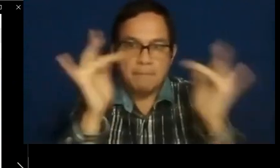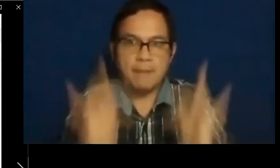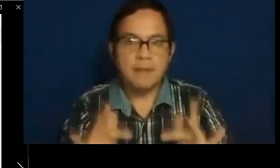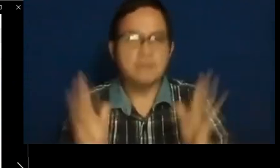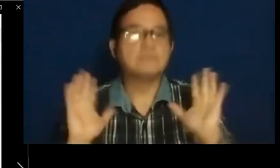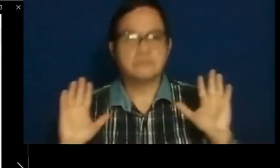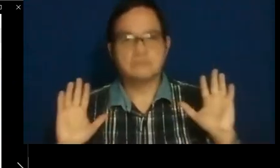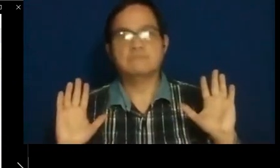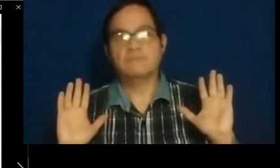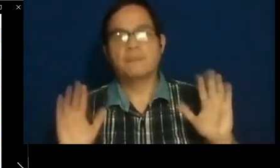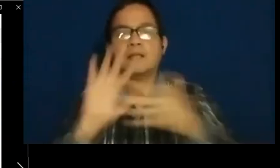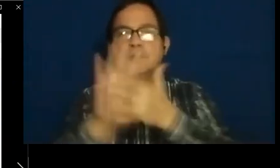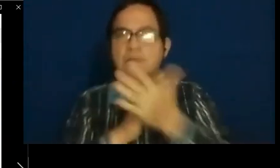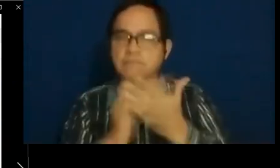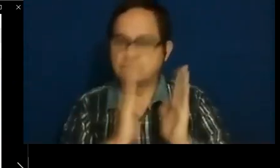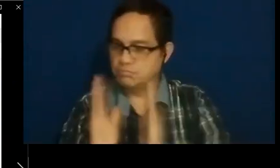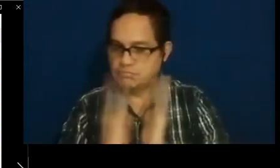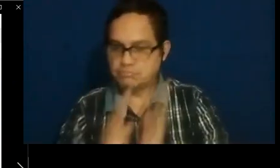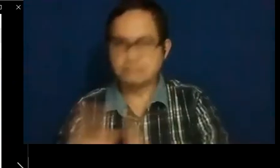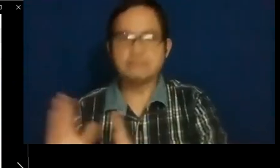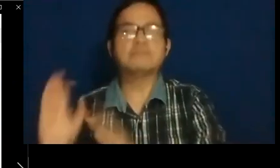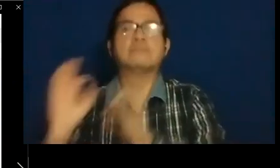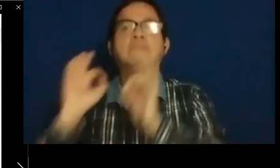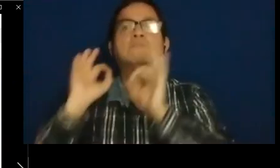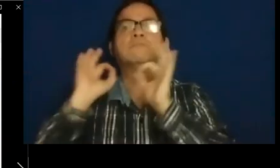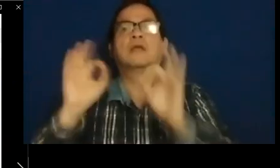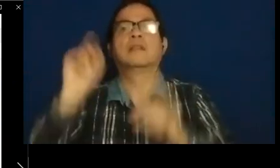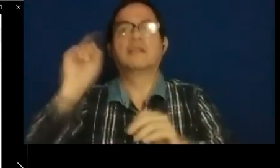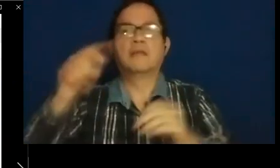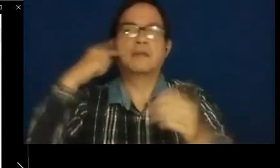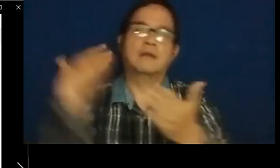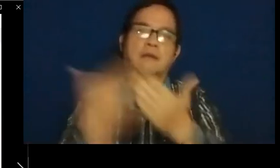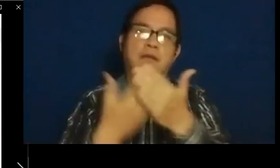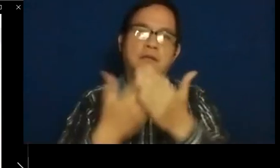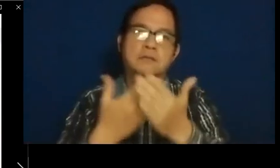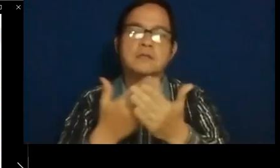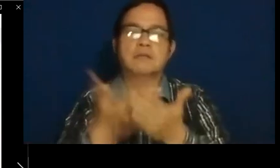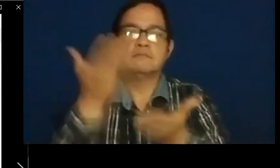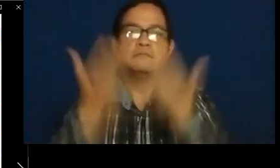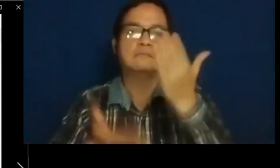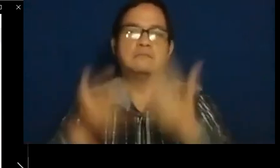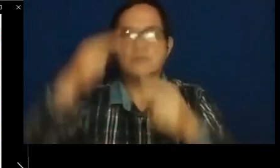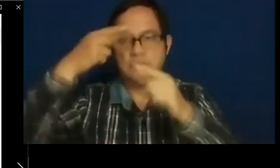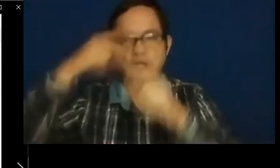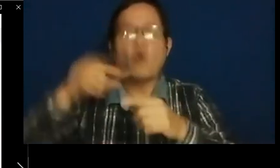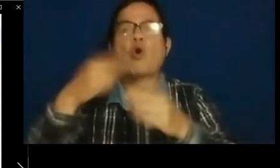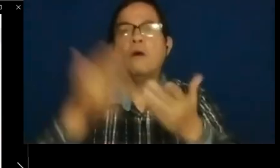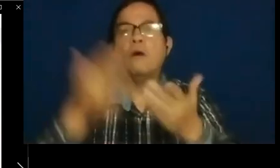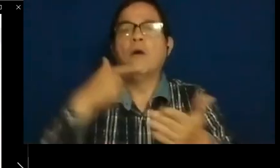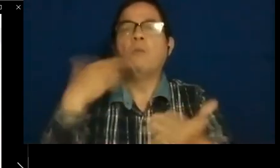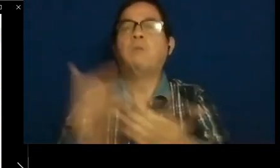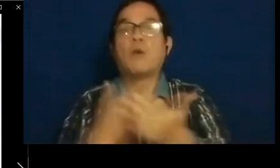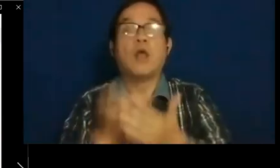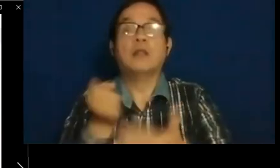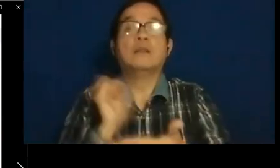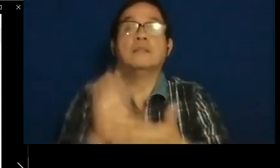Entonces van a hacer la tablita, van a generar eso y sobre todo deben demostrar o dejar la evidencia de los cálculos que hicieron. No es simplemente colocar